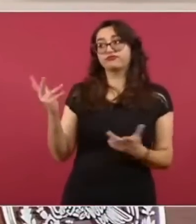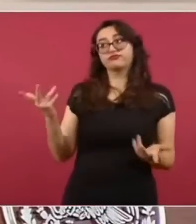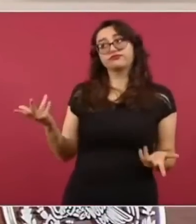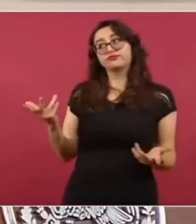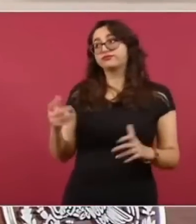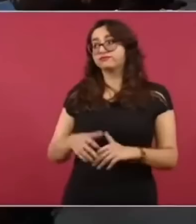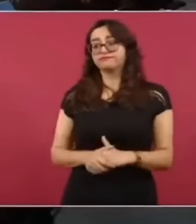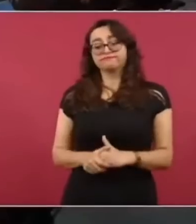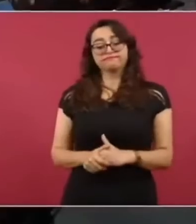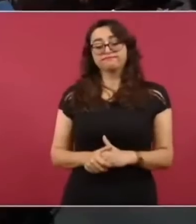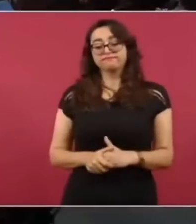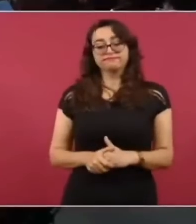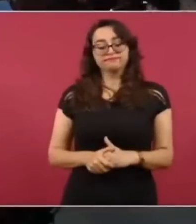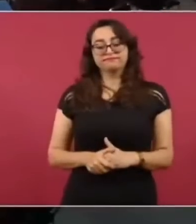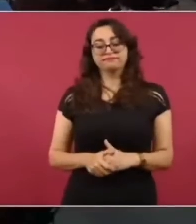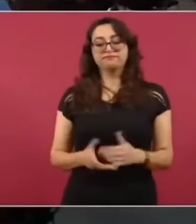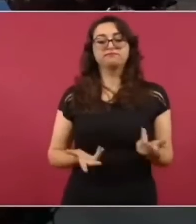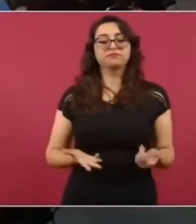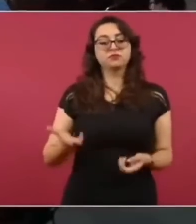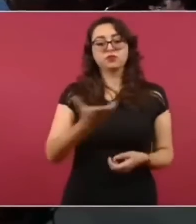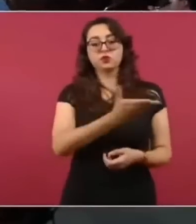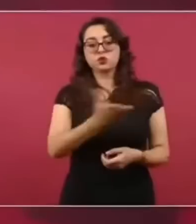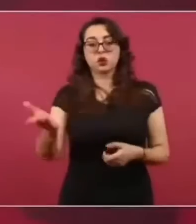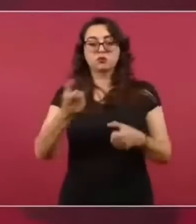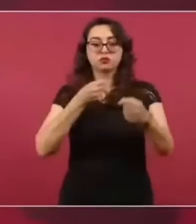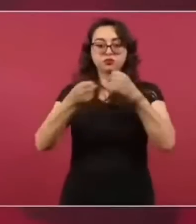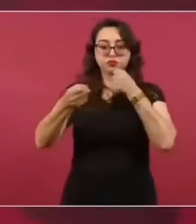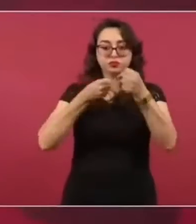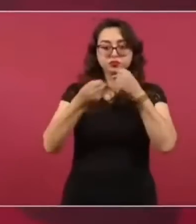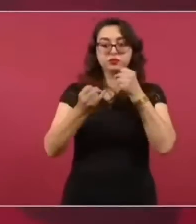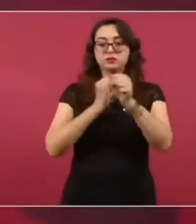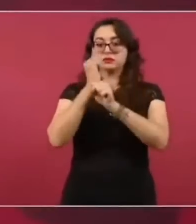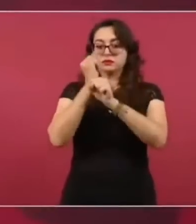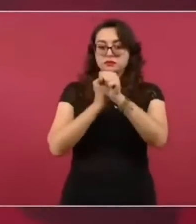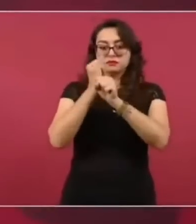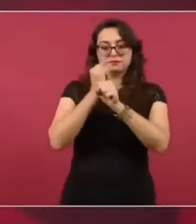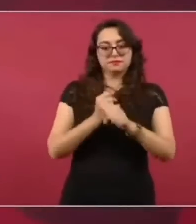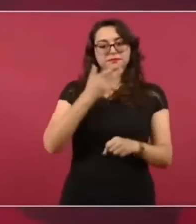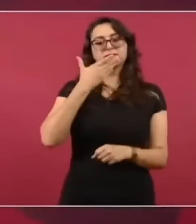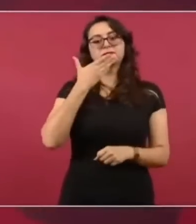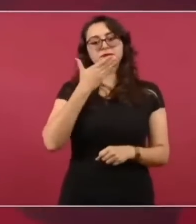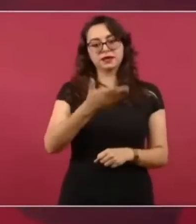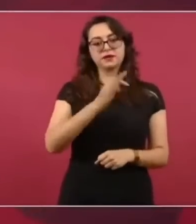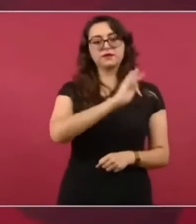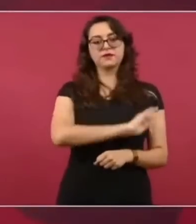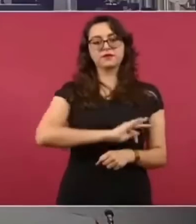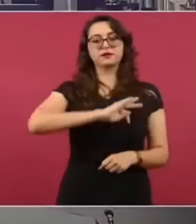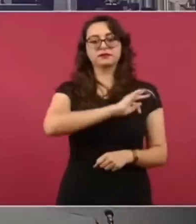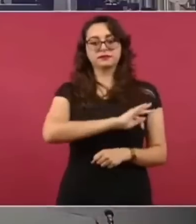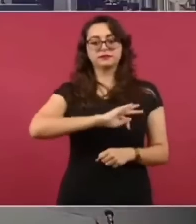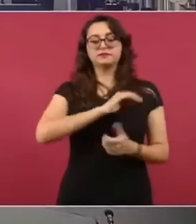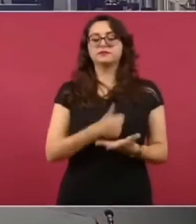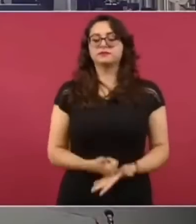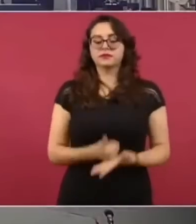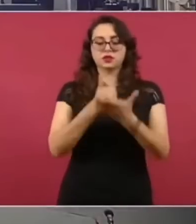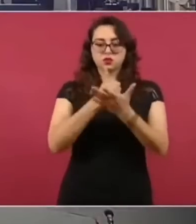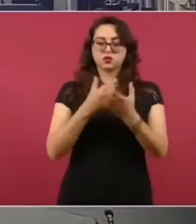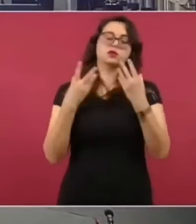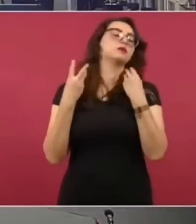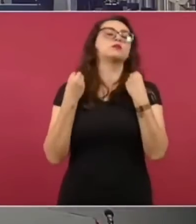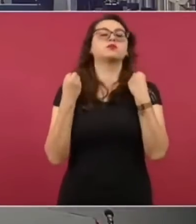por el periodismo que hacen de investigación. Nos ayuda mucho a nosotros. Por ejemplo,